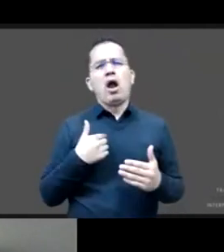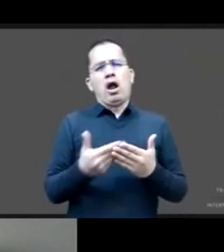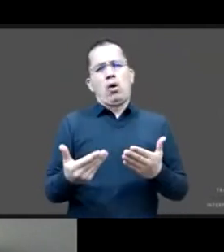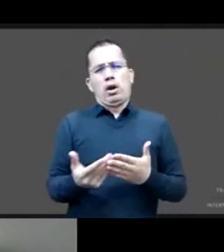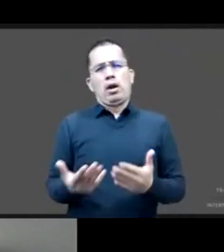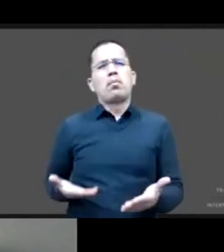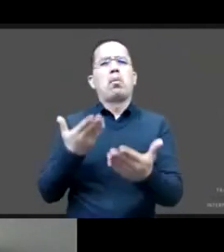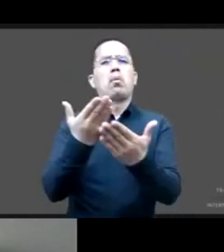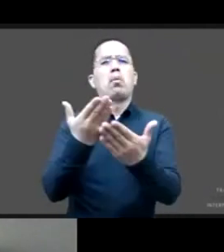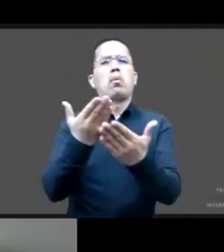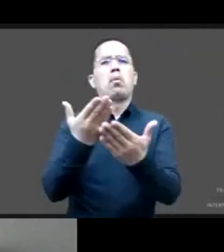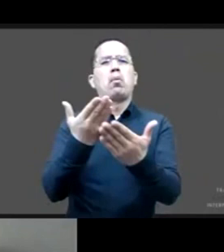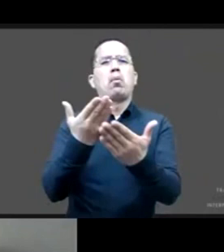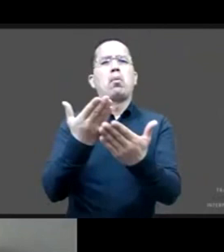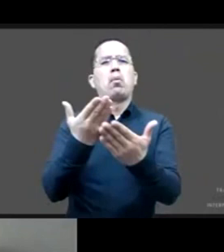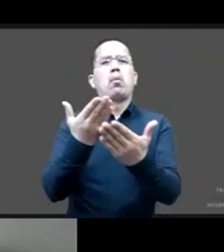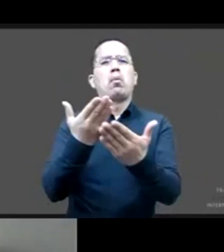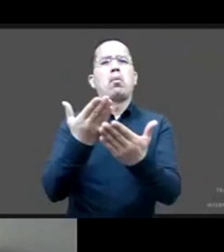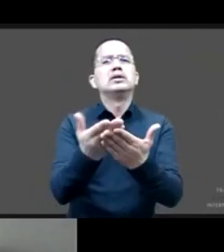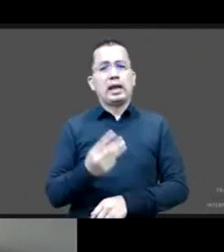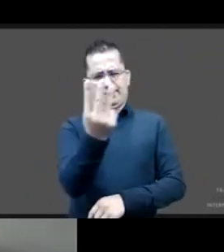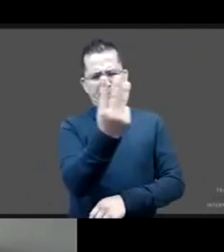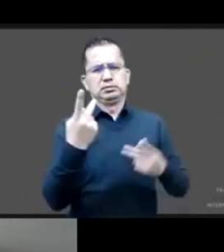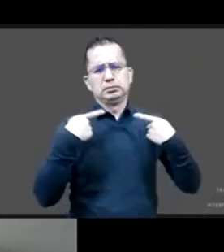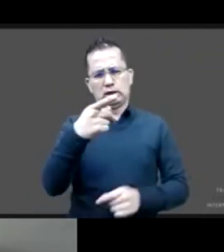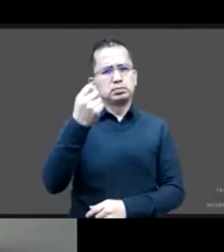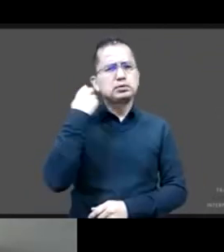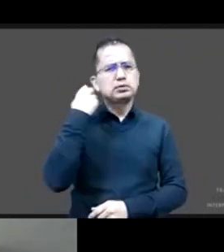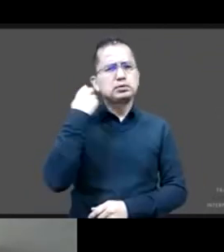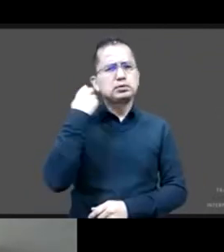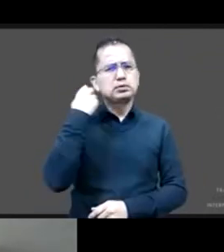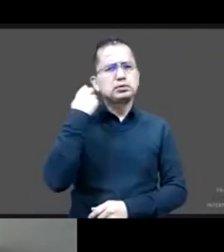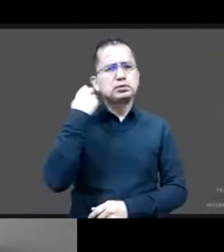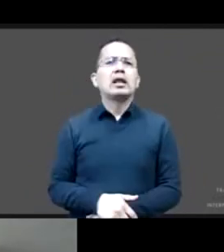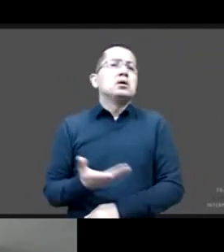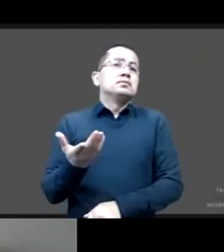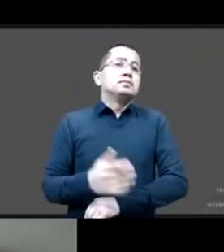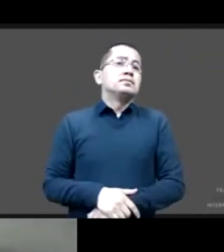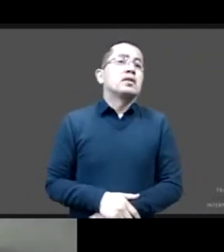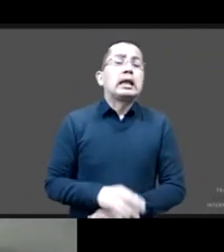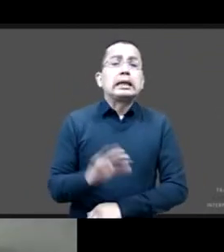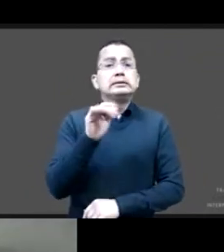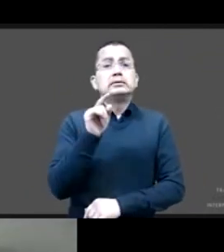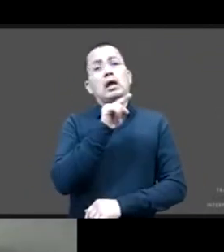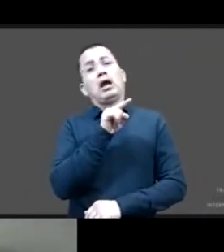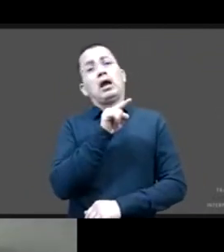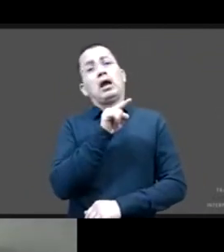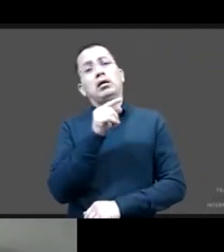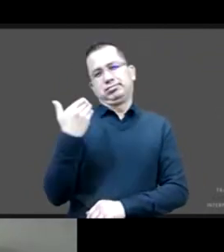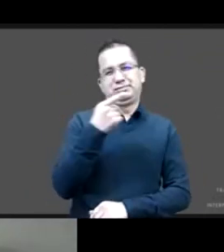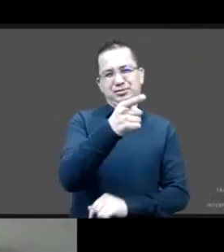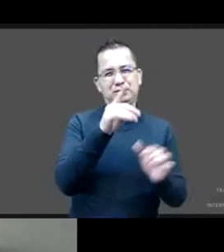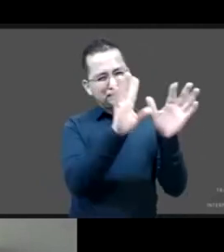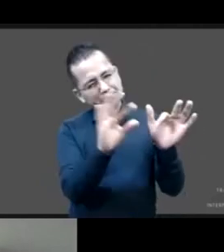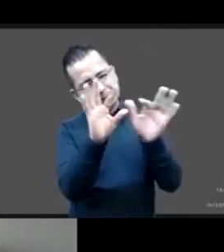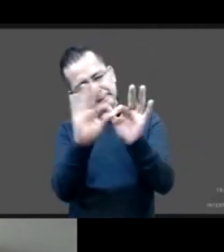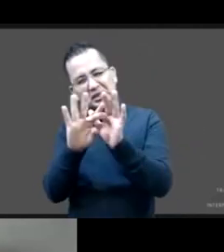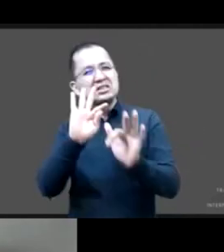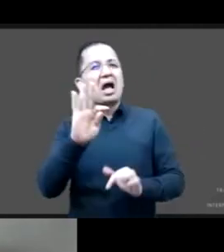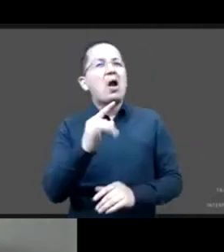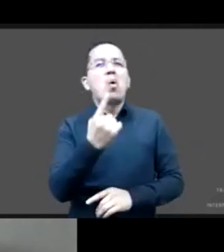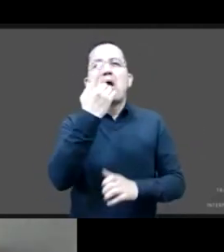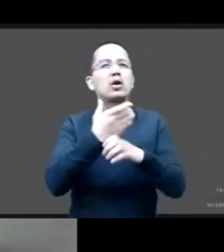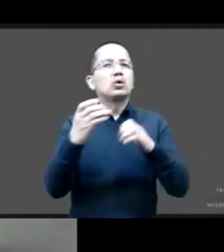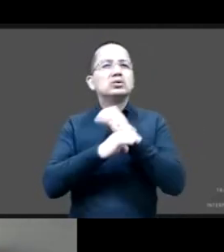compartido qué cosa que no dijeron les parece relevante y encauzado en torno a las